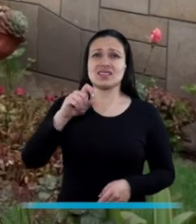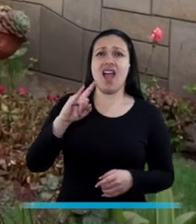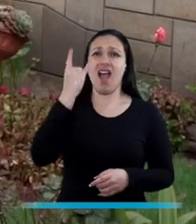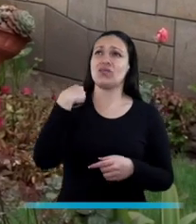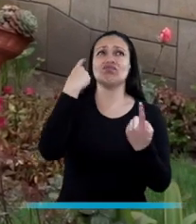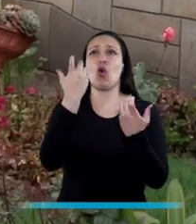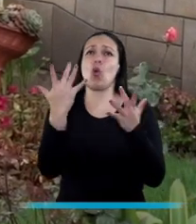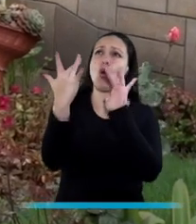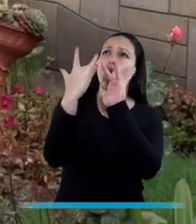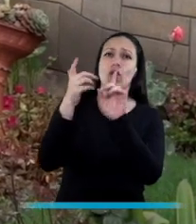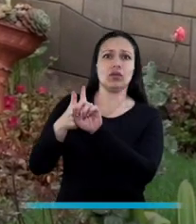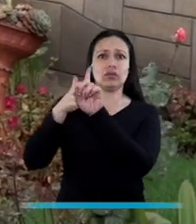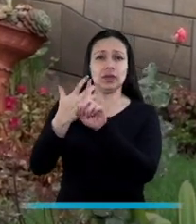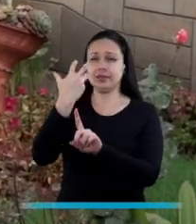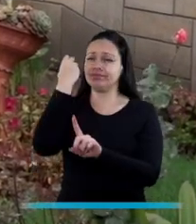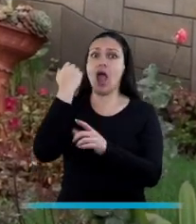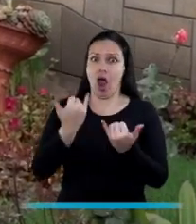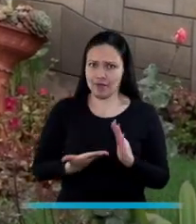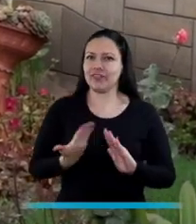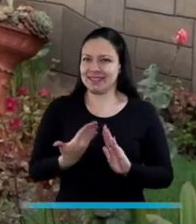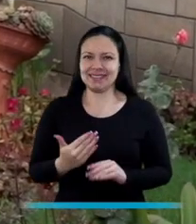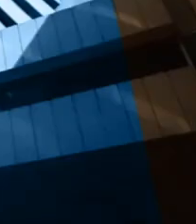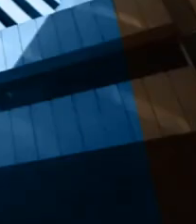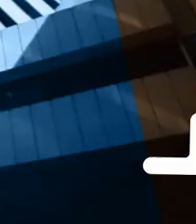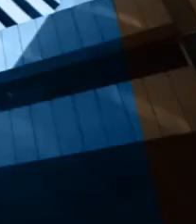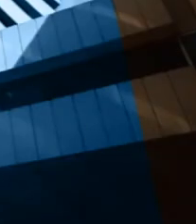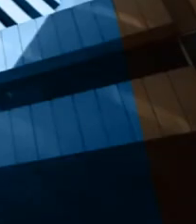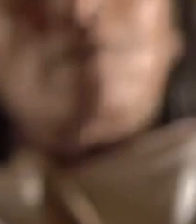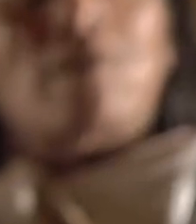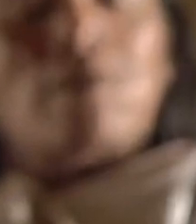Si necesitan o buscan contactarse con la Procu, ahora es más fácil que nunca.